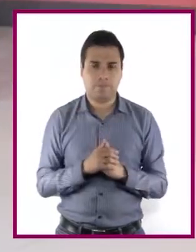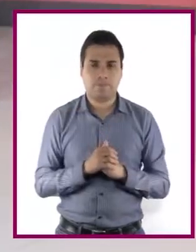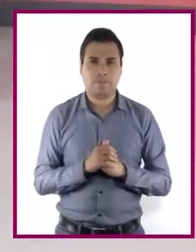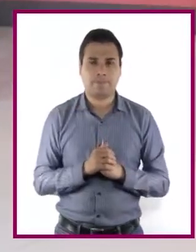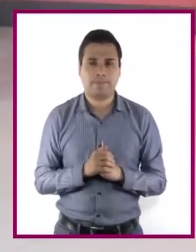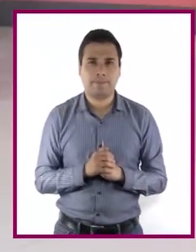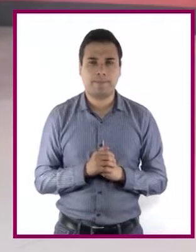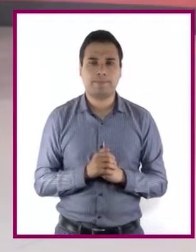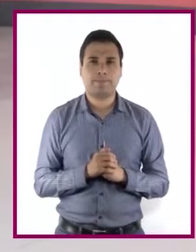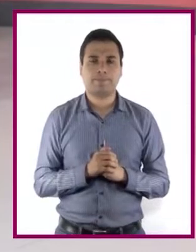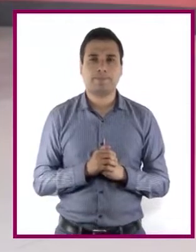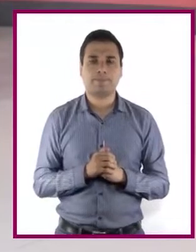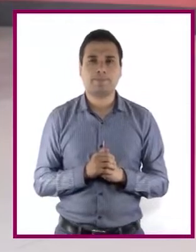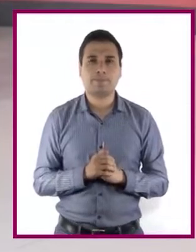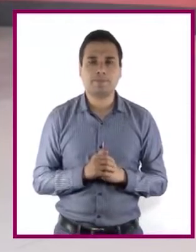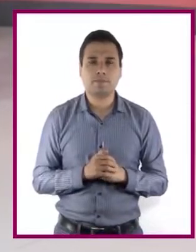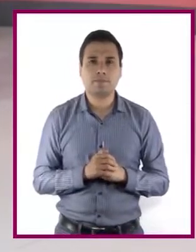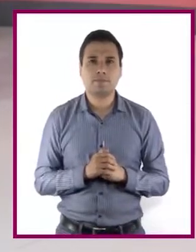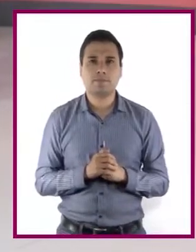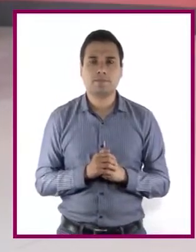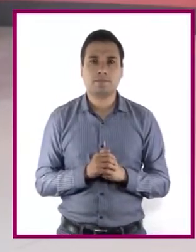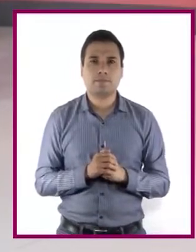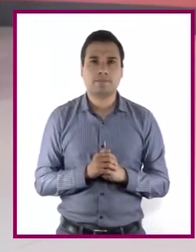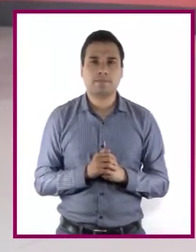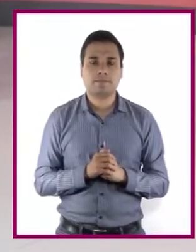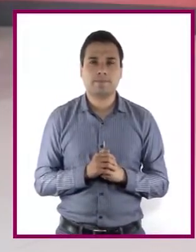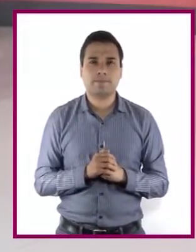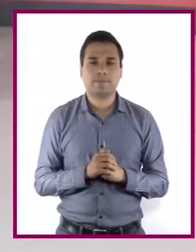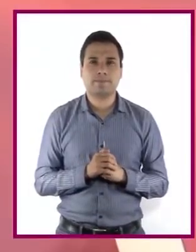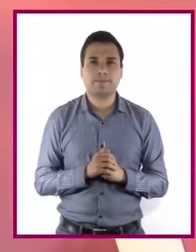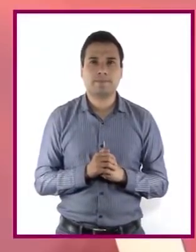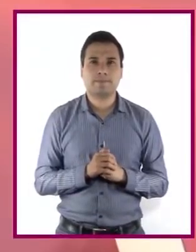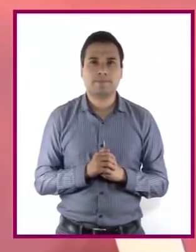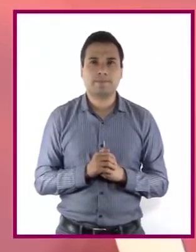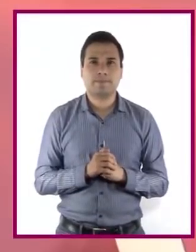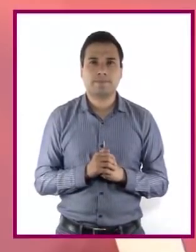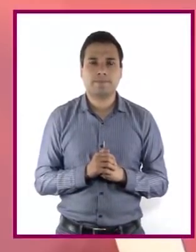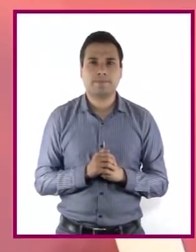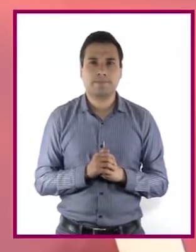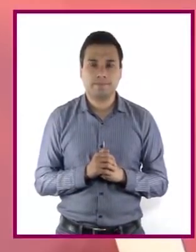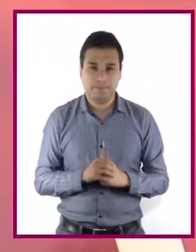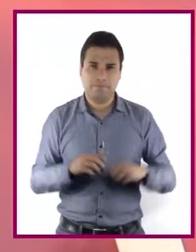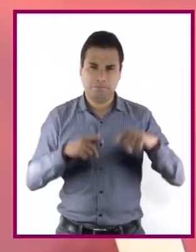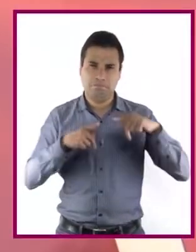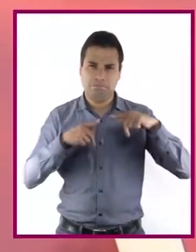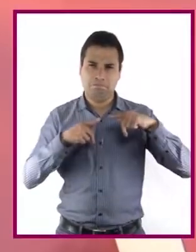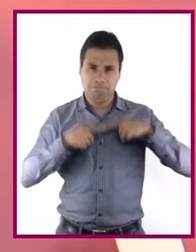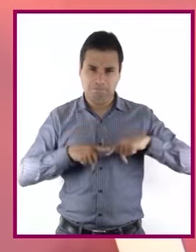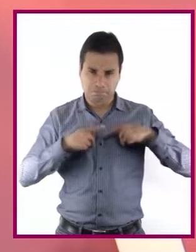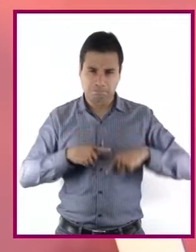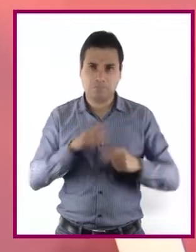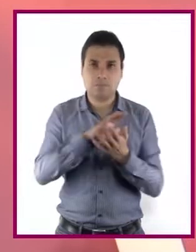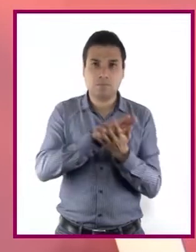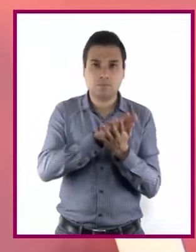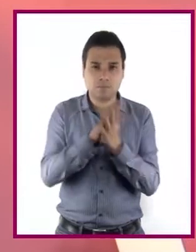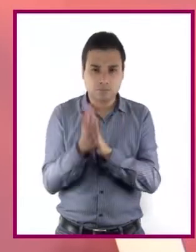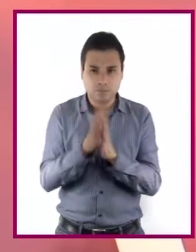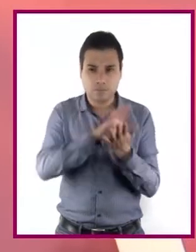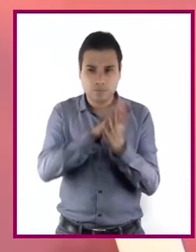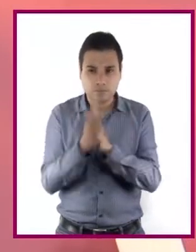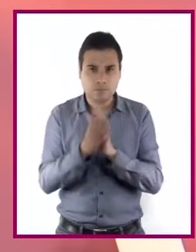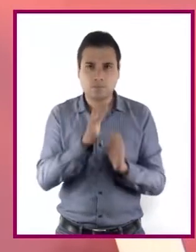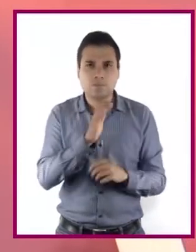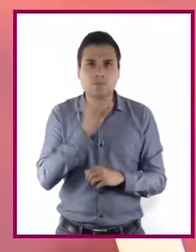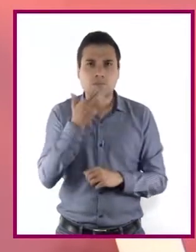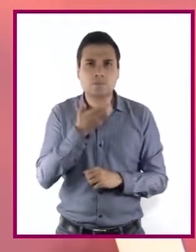a aquel espectador que quiere enfrentarse a una buena historia. Los realizadores, al adaptar una obra a un género diferente,